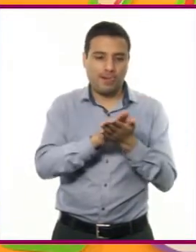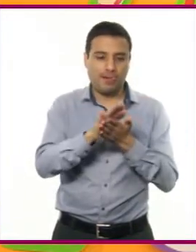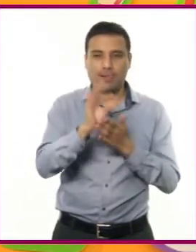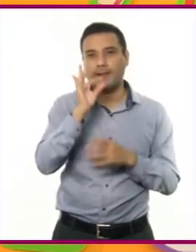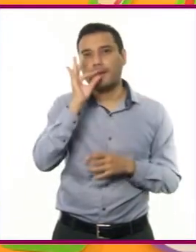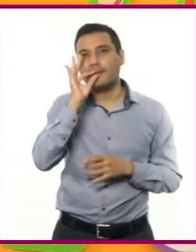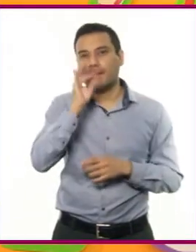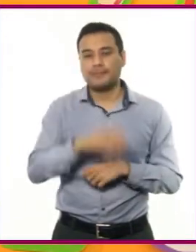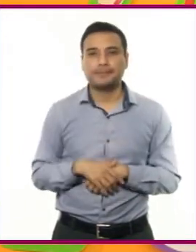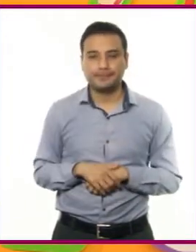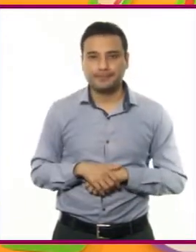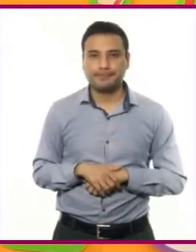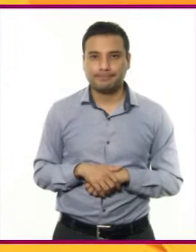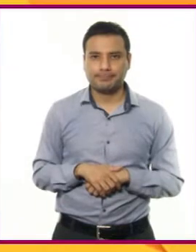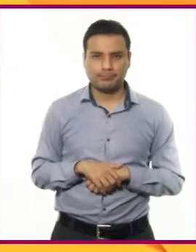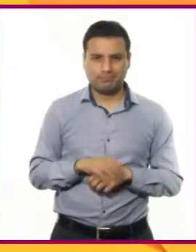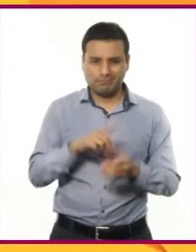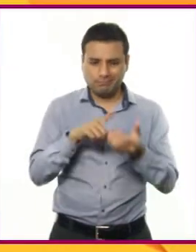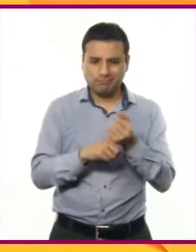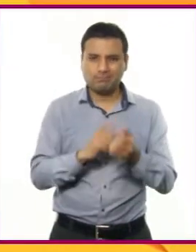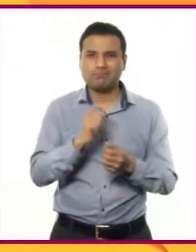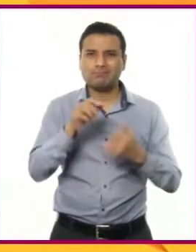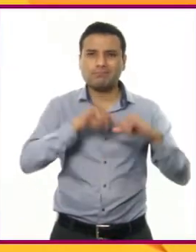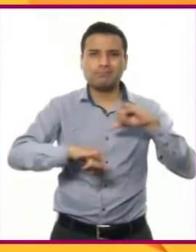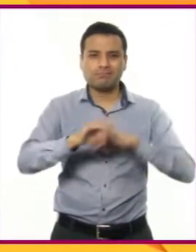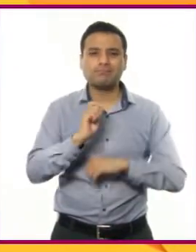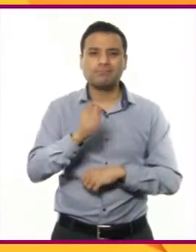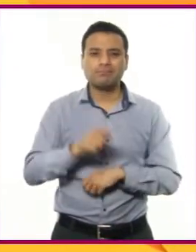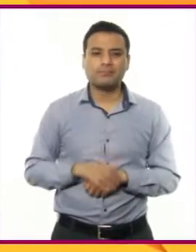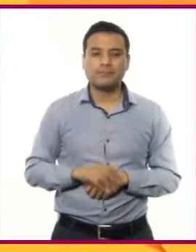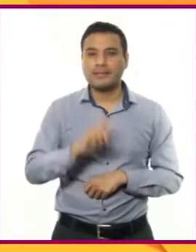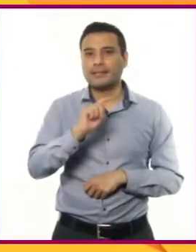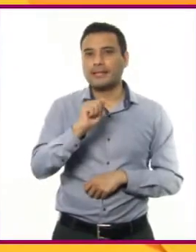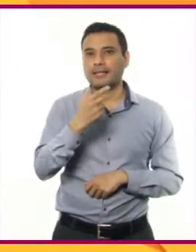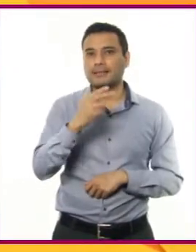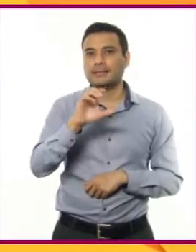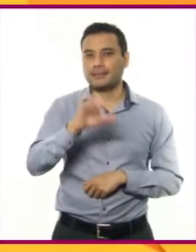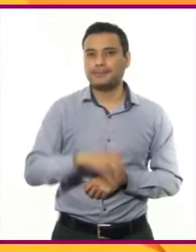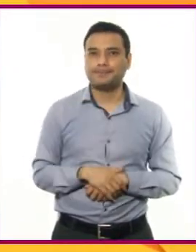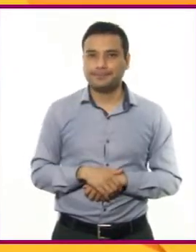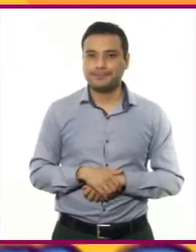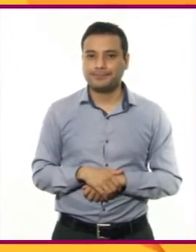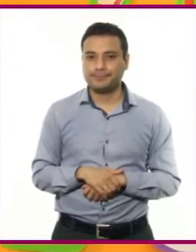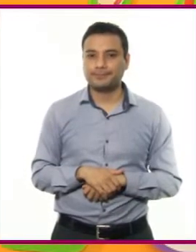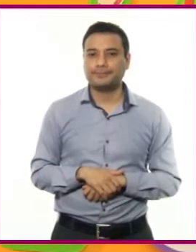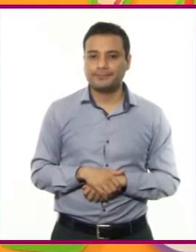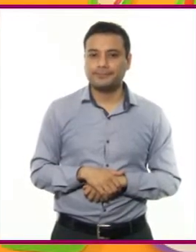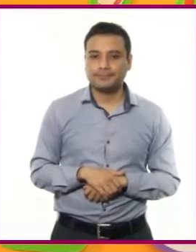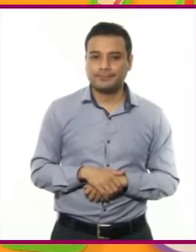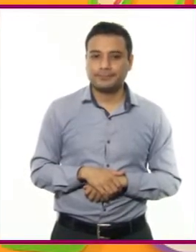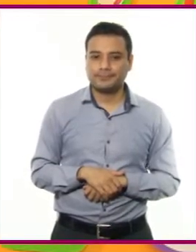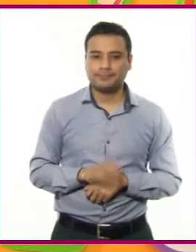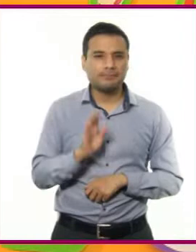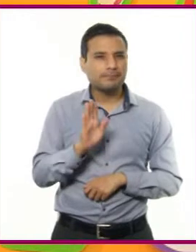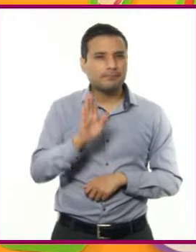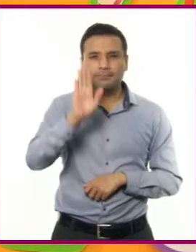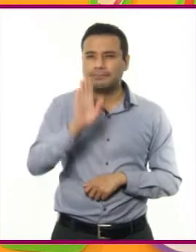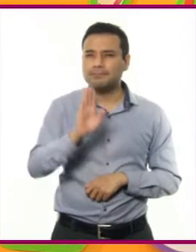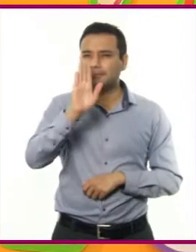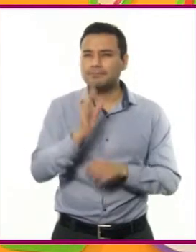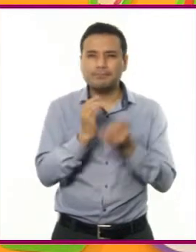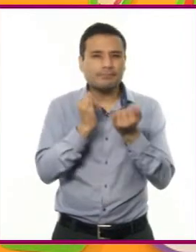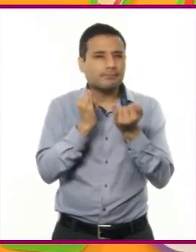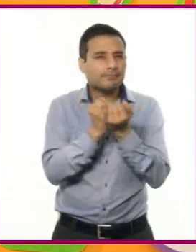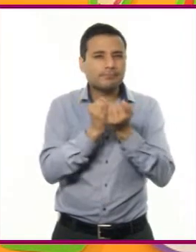principal sustancia psicoactiva es THC, un cannabinoide químicamente similar a